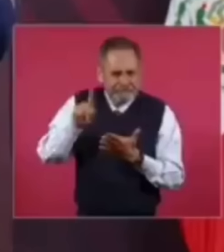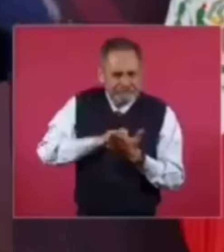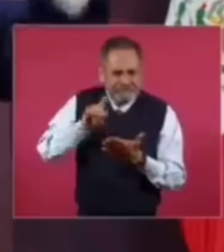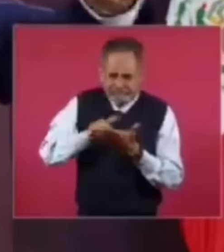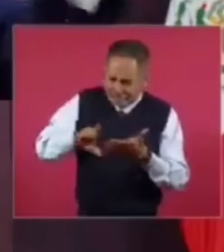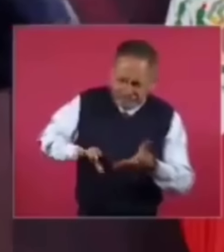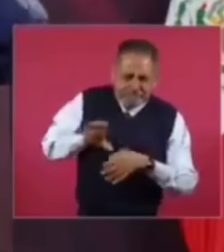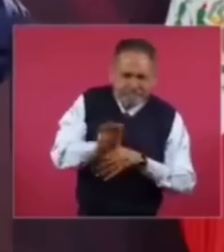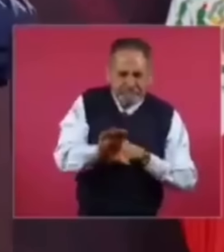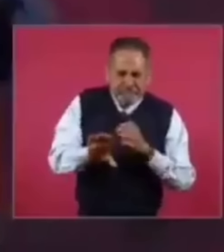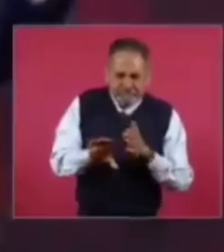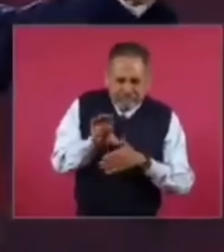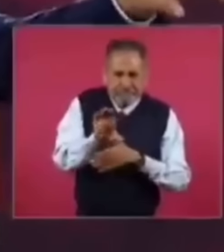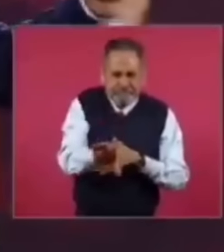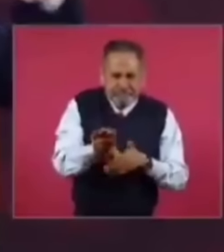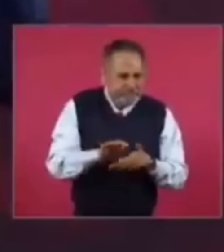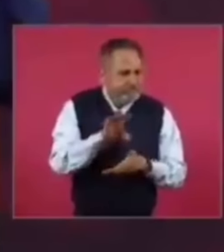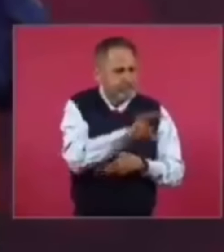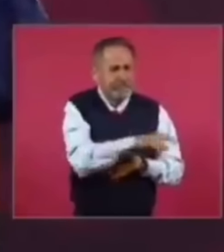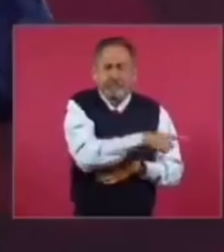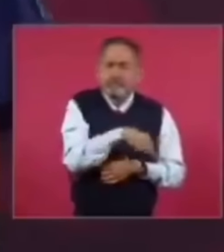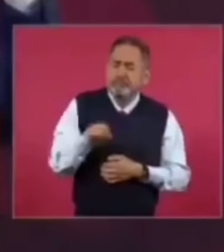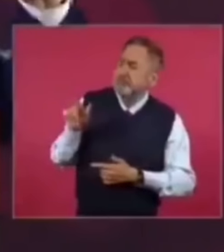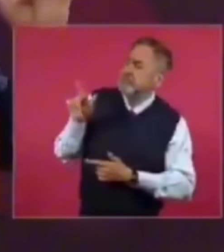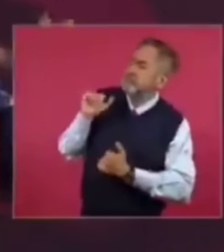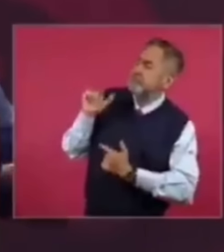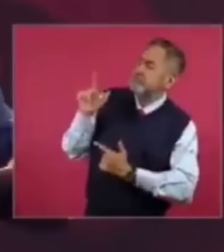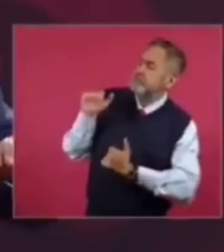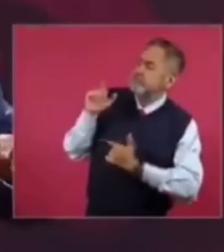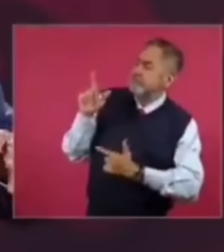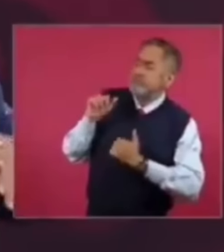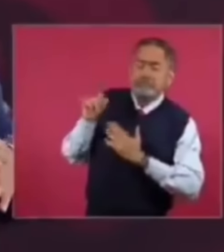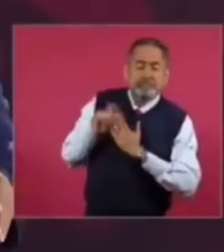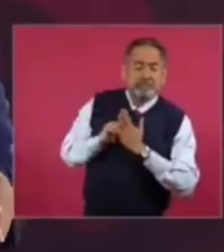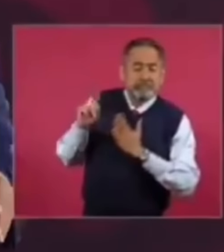Tenían asegurado un ingreso. Además, ellos